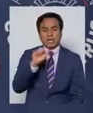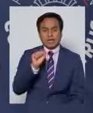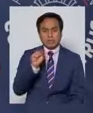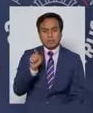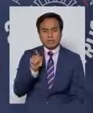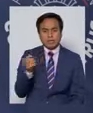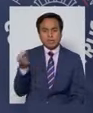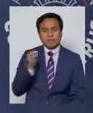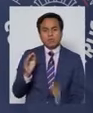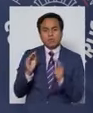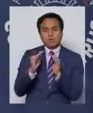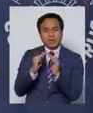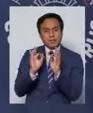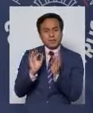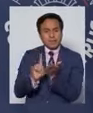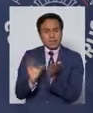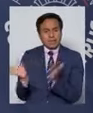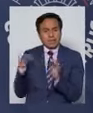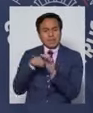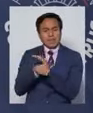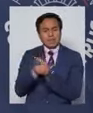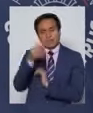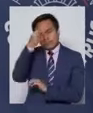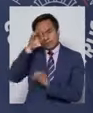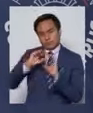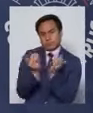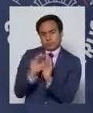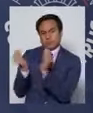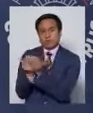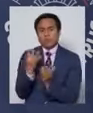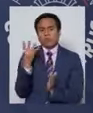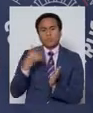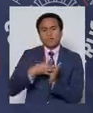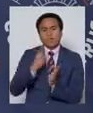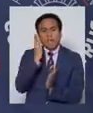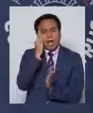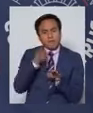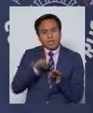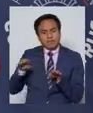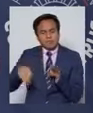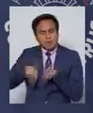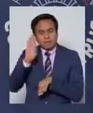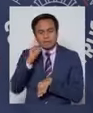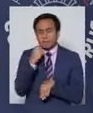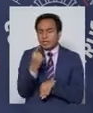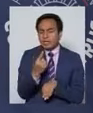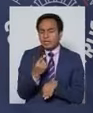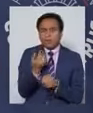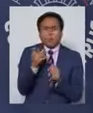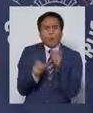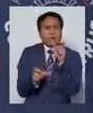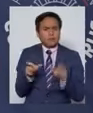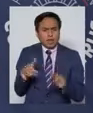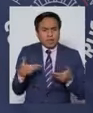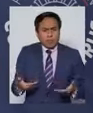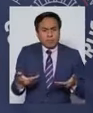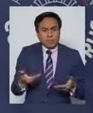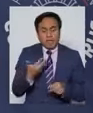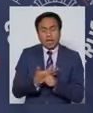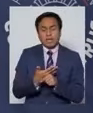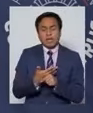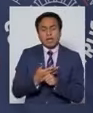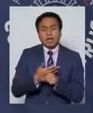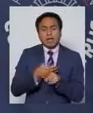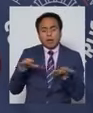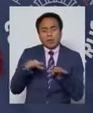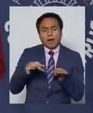habló de las residencias sanitarias, hay más de 4.000 habitaciones, preguntarle cuántas personas hay actualmente en